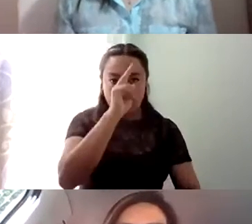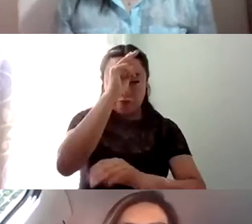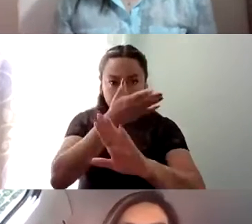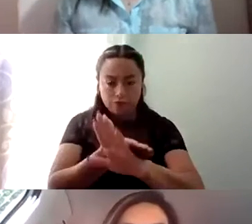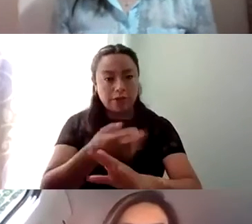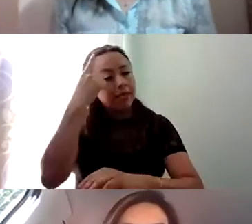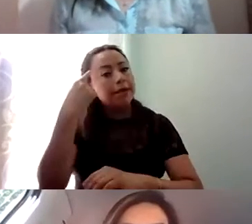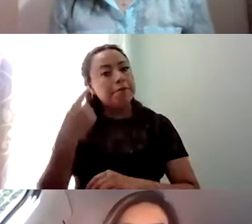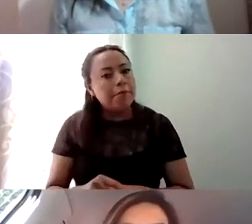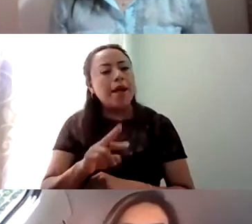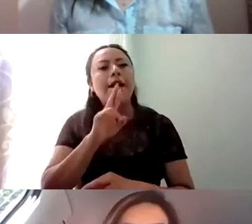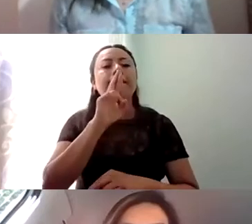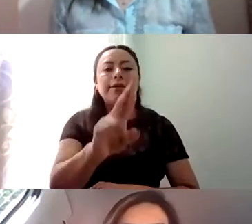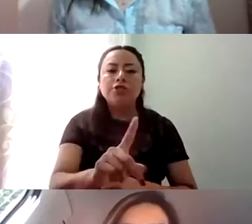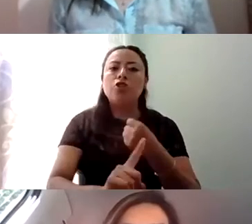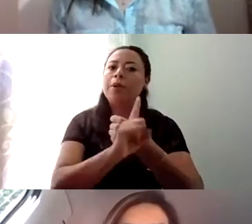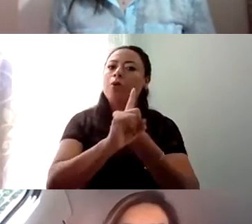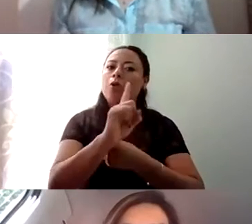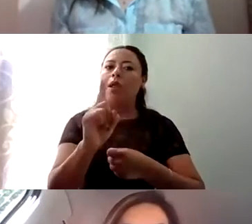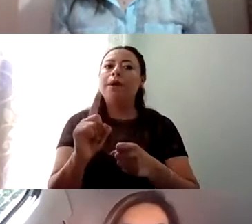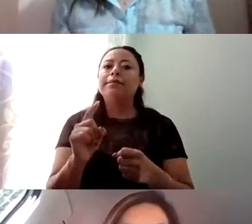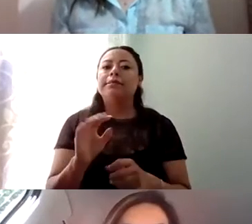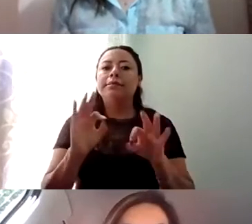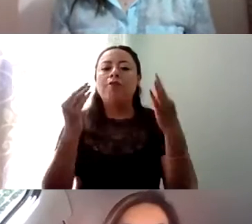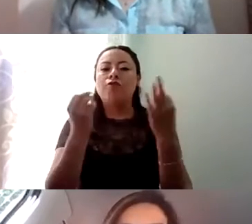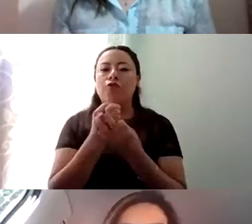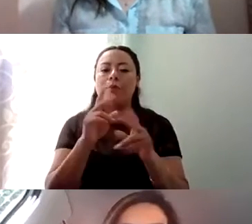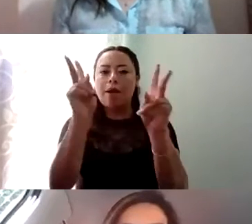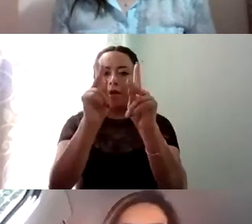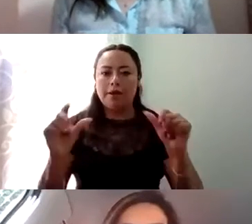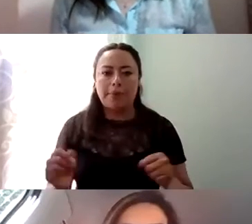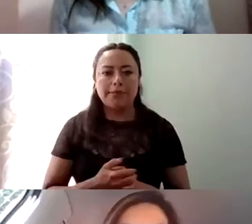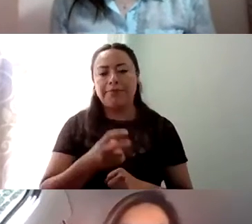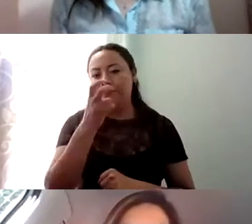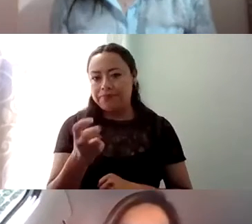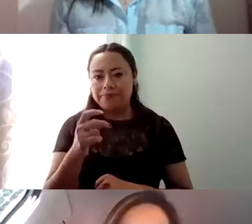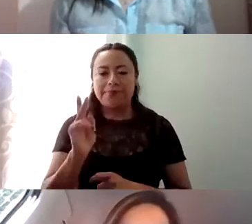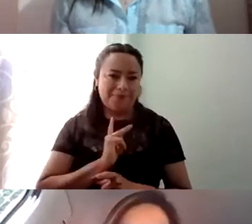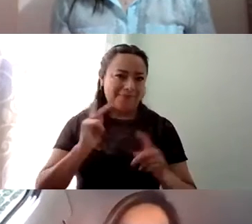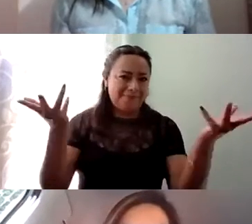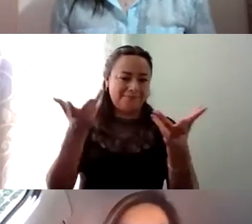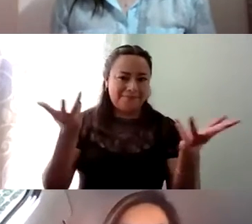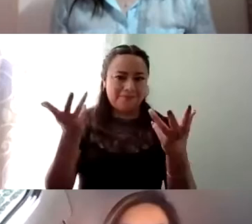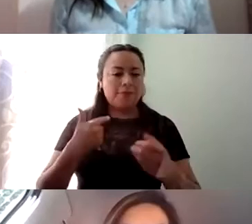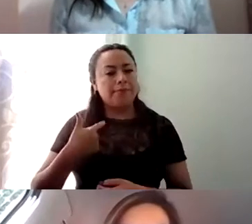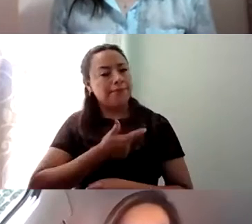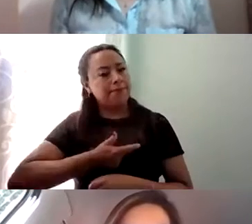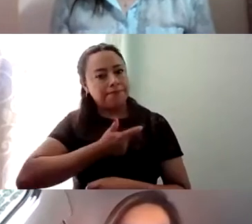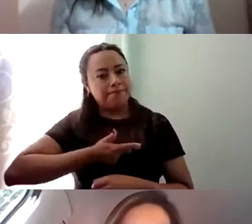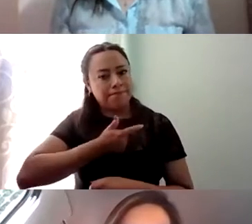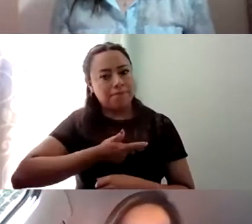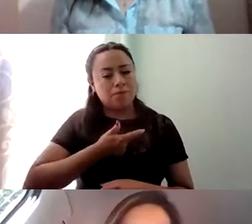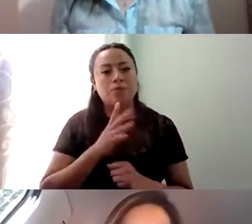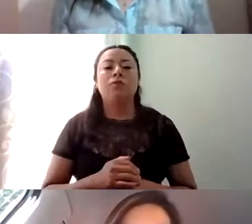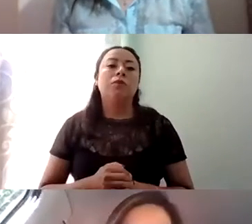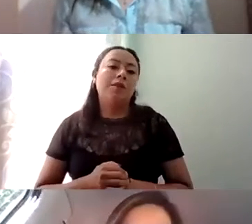resolver los problemas de forma pacífica. Y pues bueno, esas serían las líneas de acción que me gustaría poder continuar desarrollando si